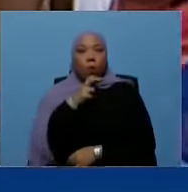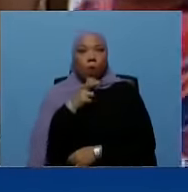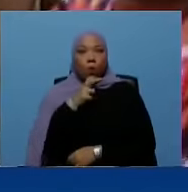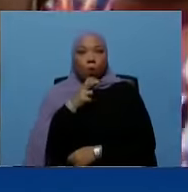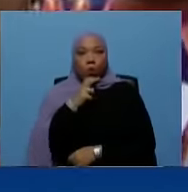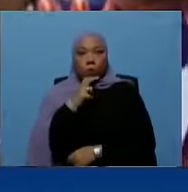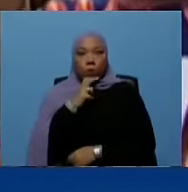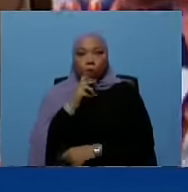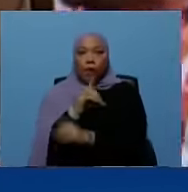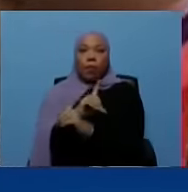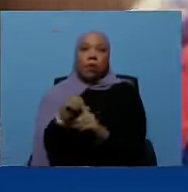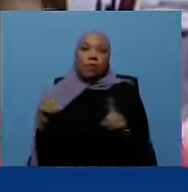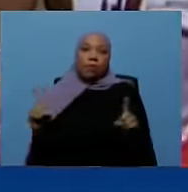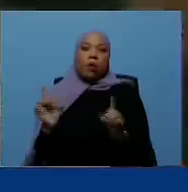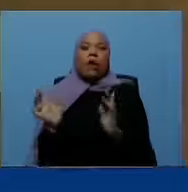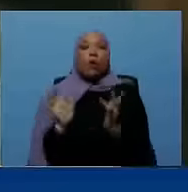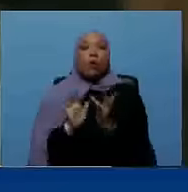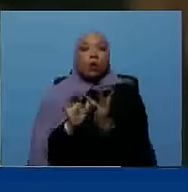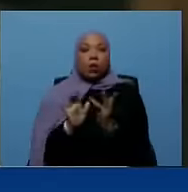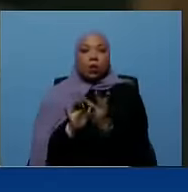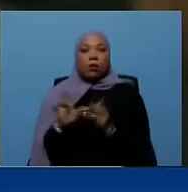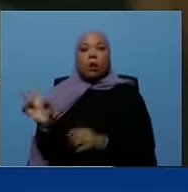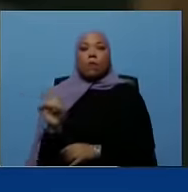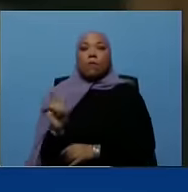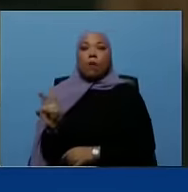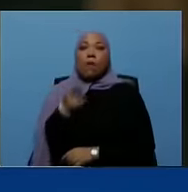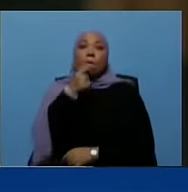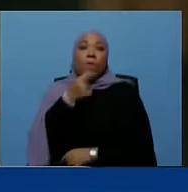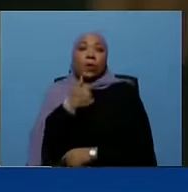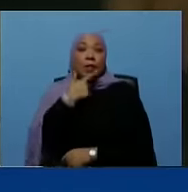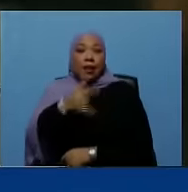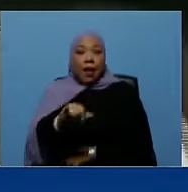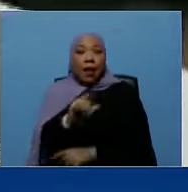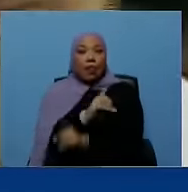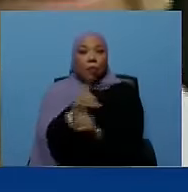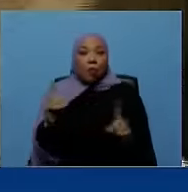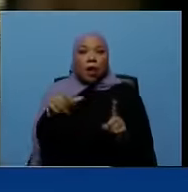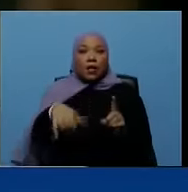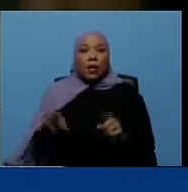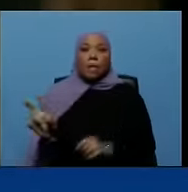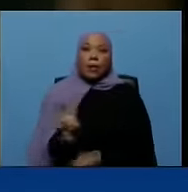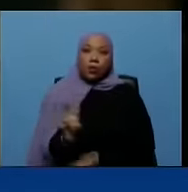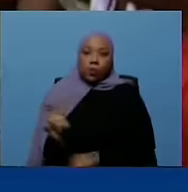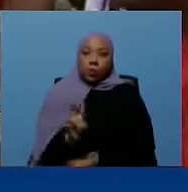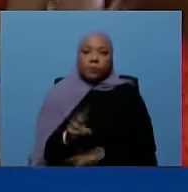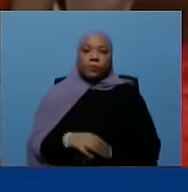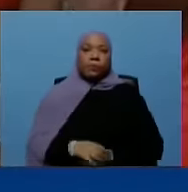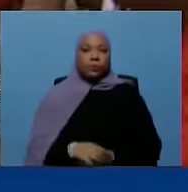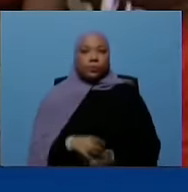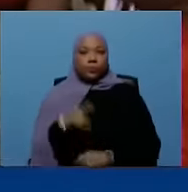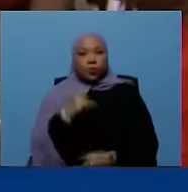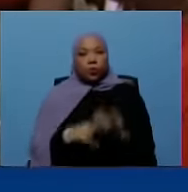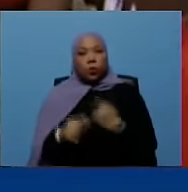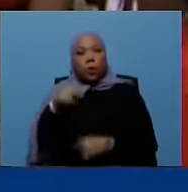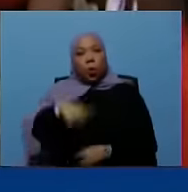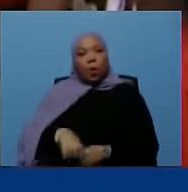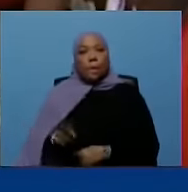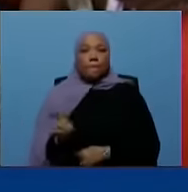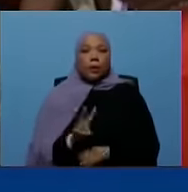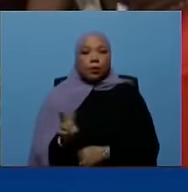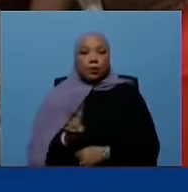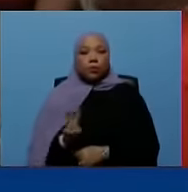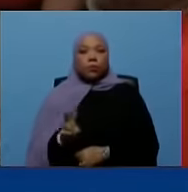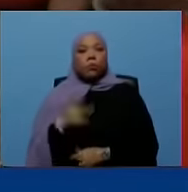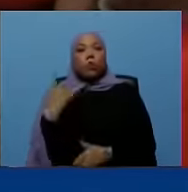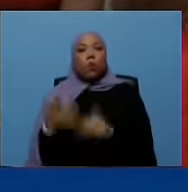la democracia directa. Venezuela tiene una democracia bonita. Pero lo más bonito no es lo que tenemos hoy, que